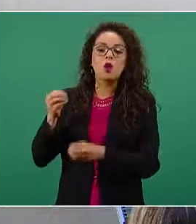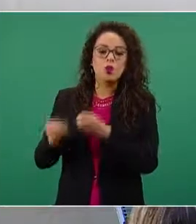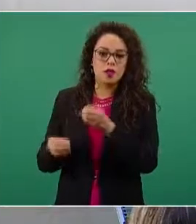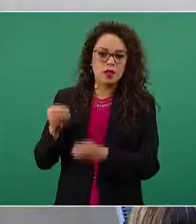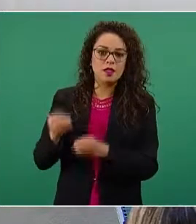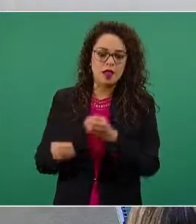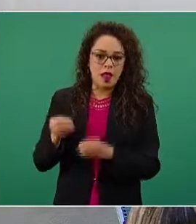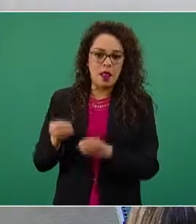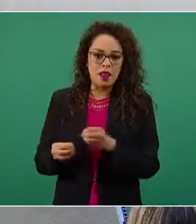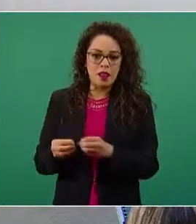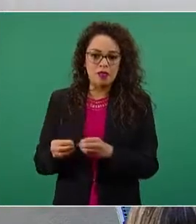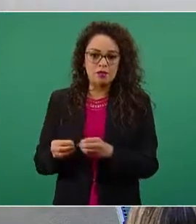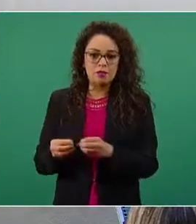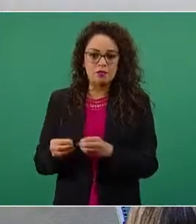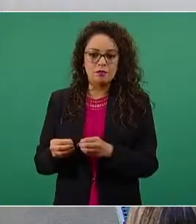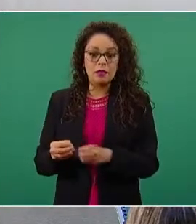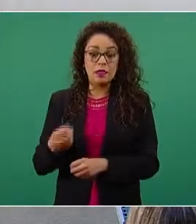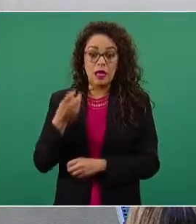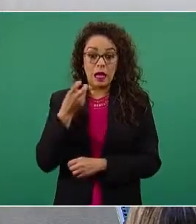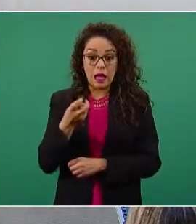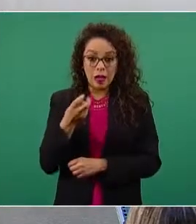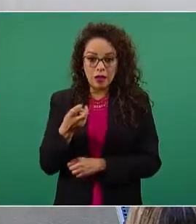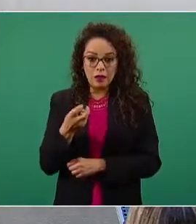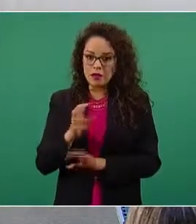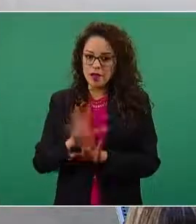y prácticamente se apoderan del Poder Judicial,